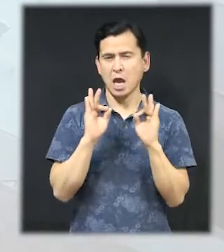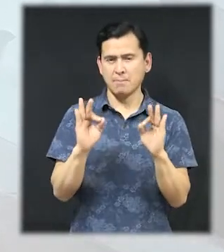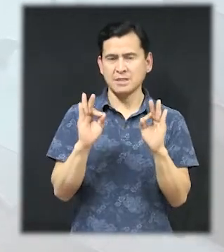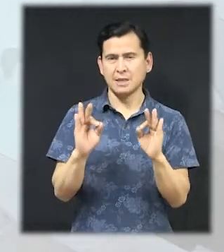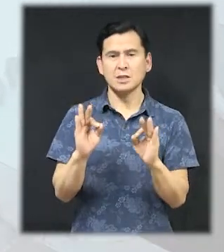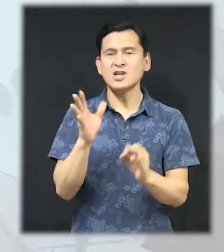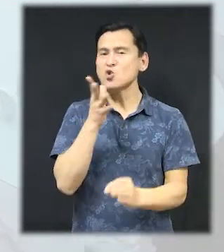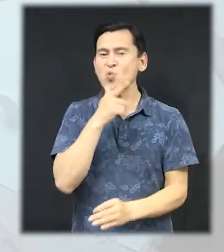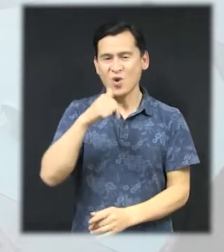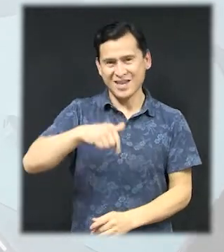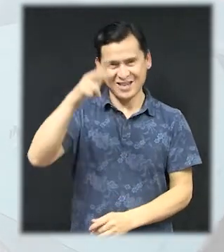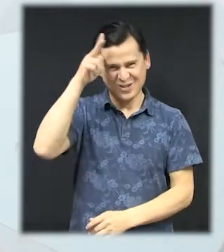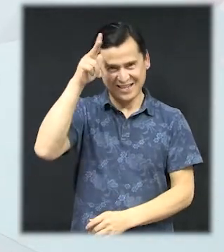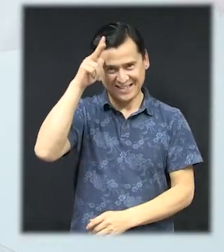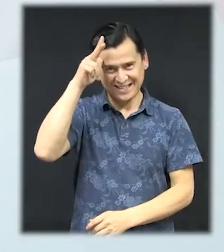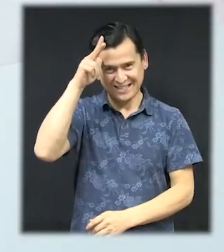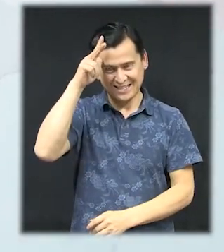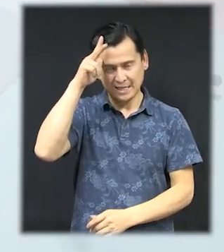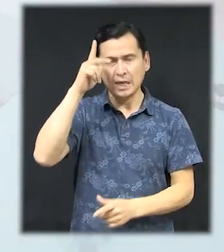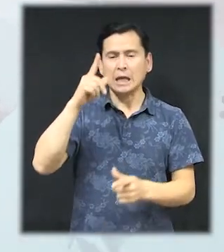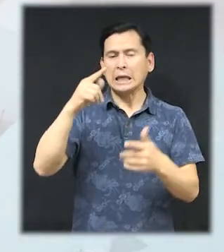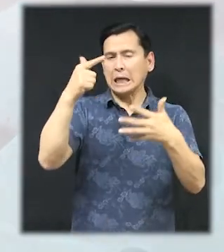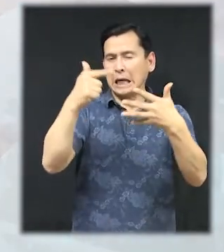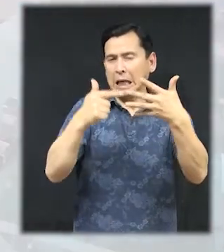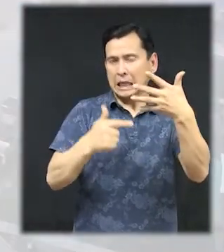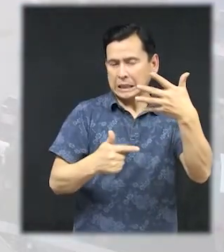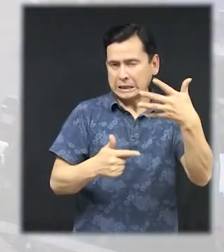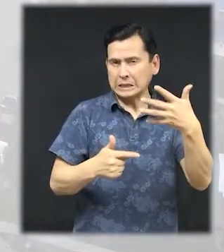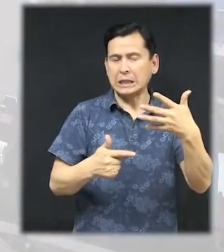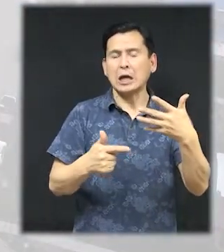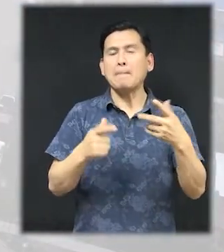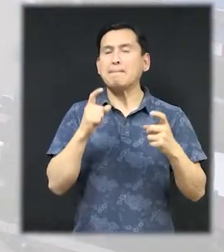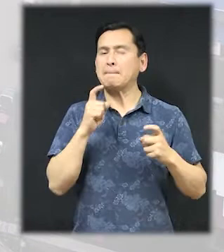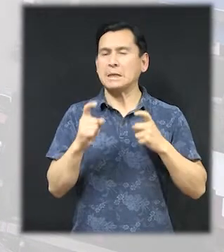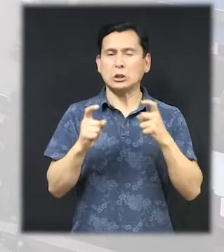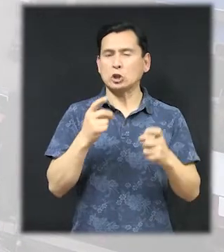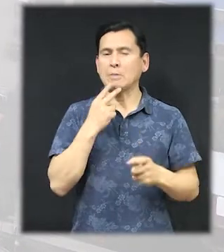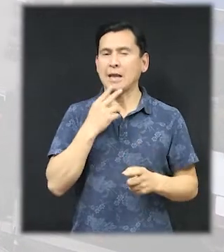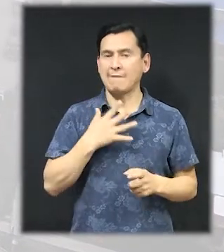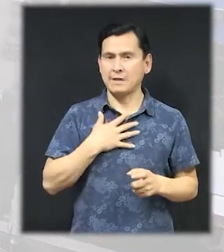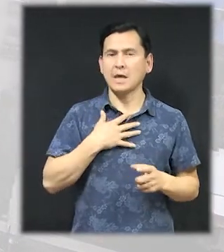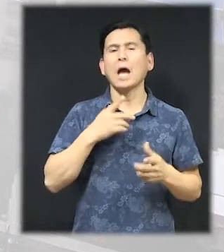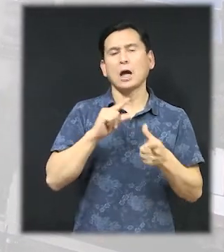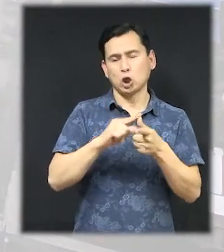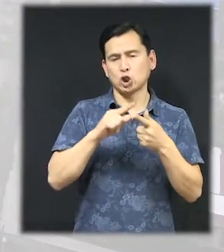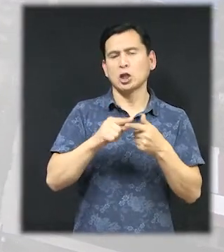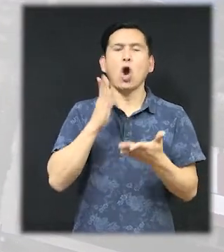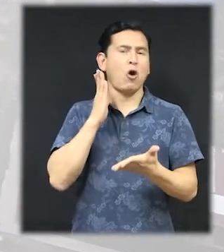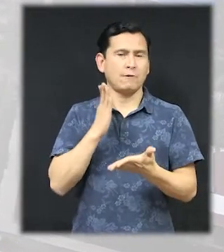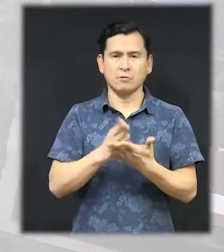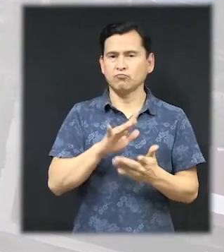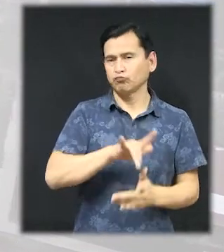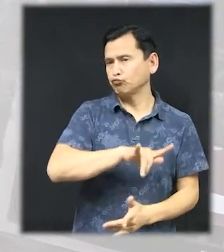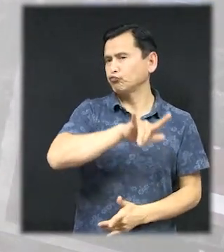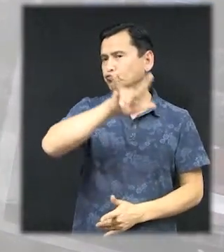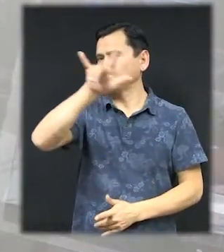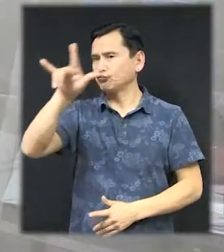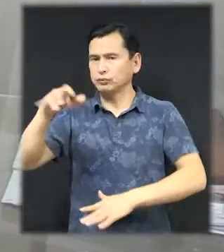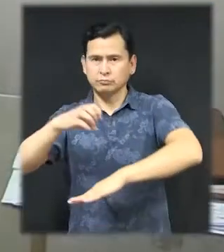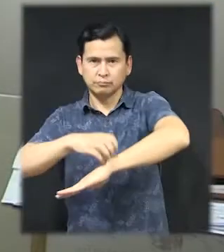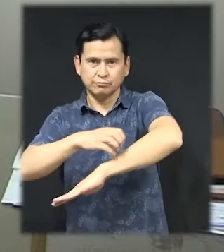Hospital Regional Coyhaique con características de riesgo vital o secuela funcional grave, que por cierto, y reitero, no eran COVID.